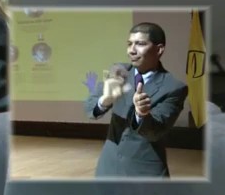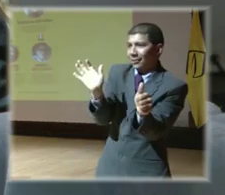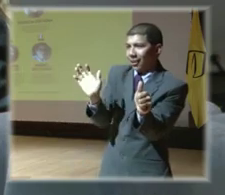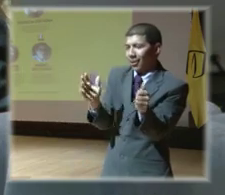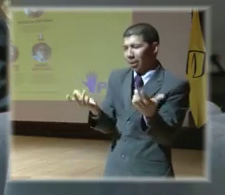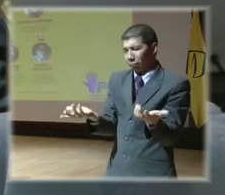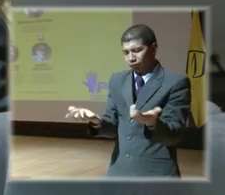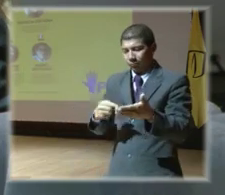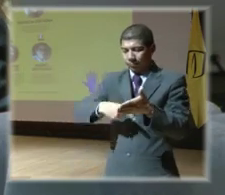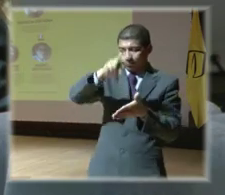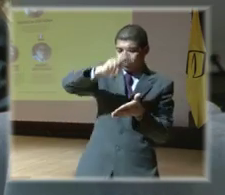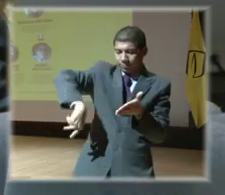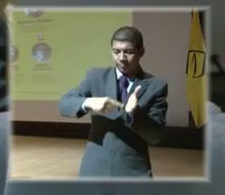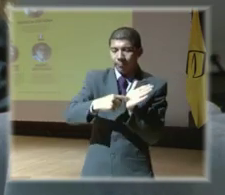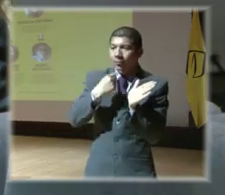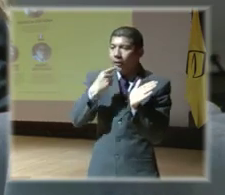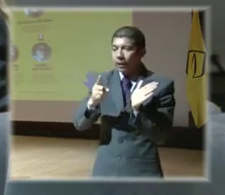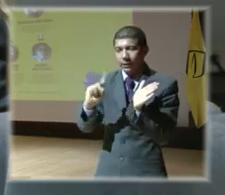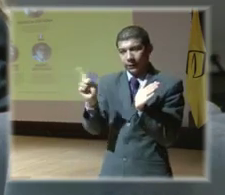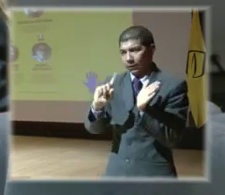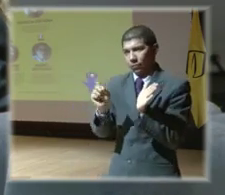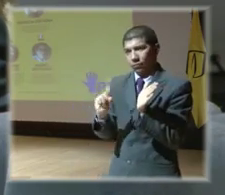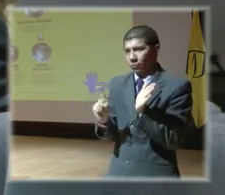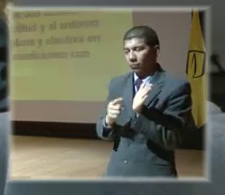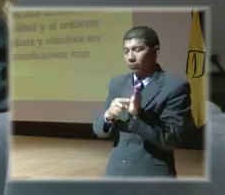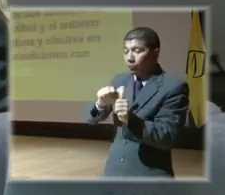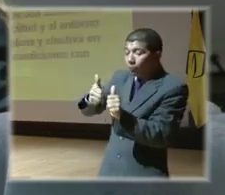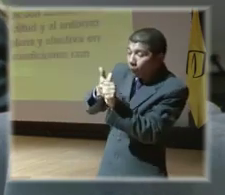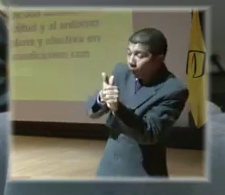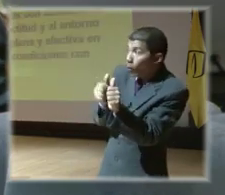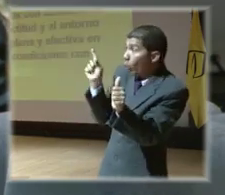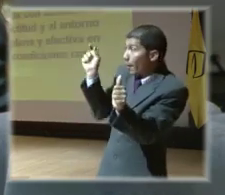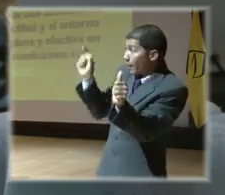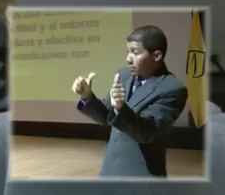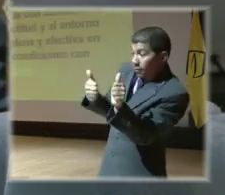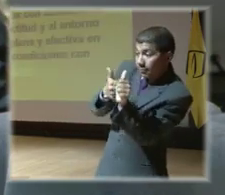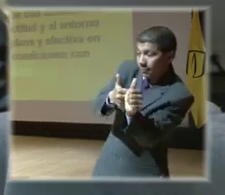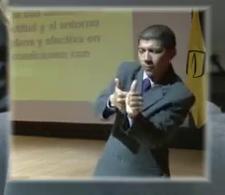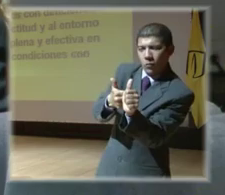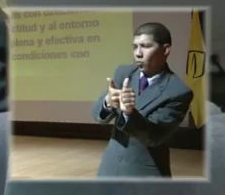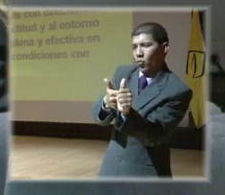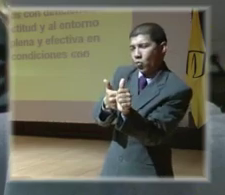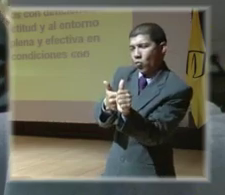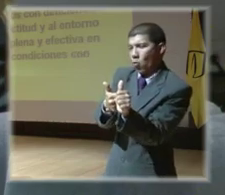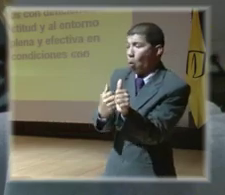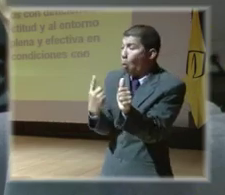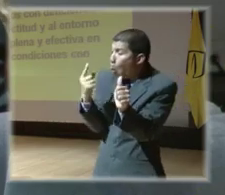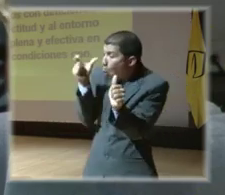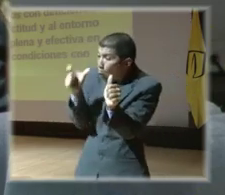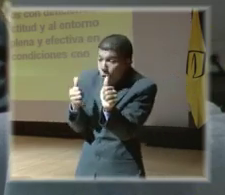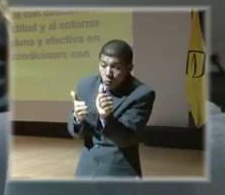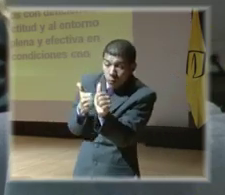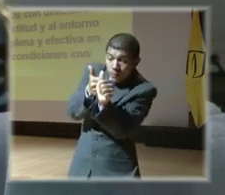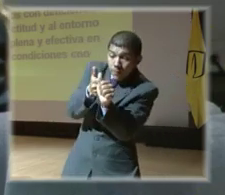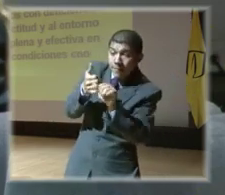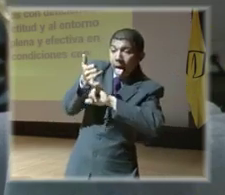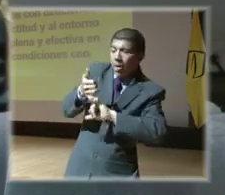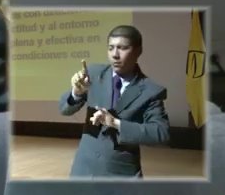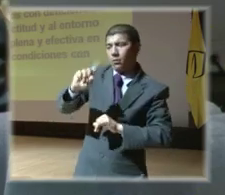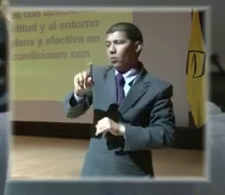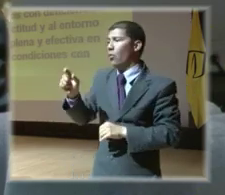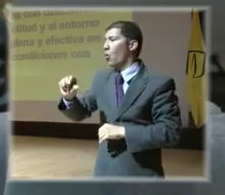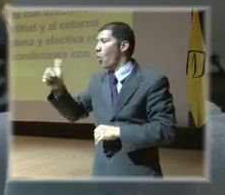Segundo, que sea la persona la que poco a poco vaya tomando decisiones, vaya teniendo una red de apoyos, que no dependa solo el apoyo de una